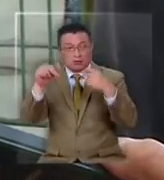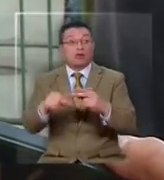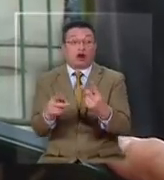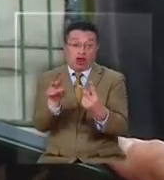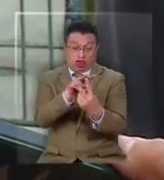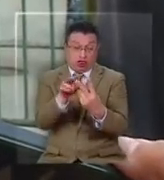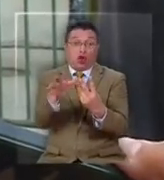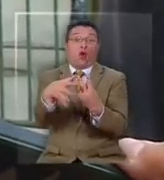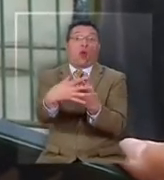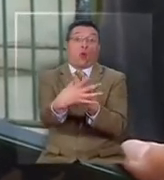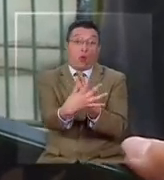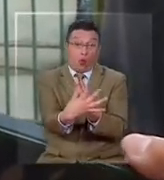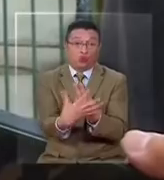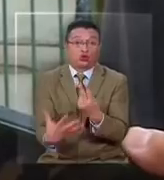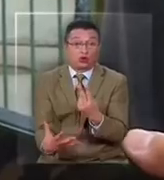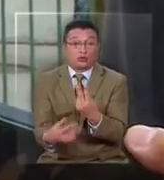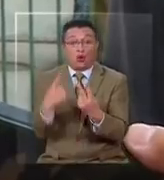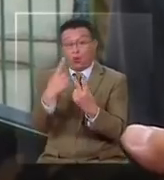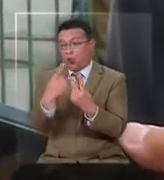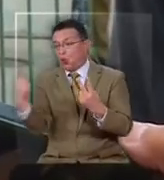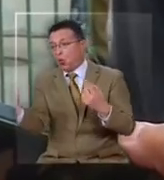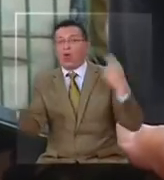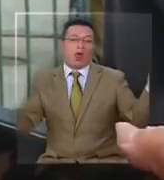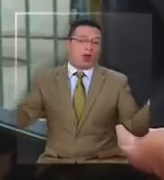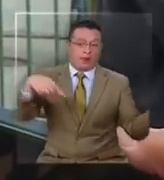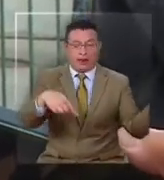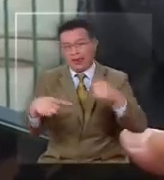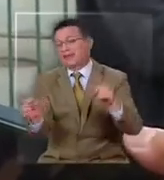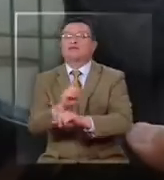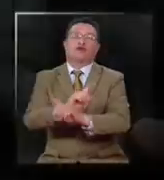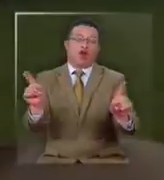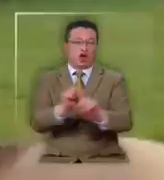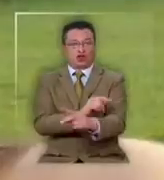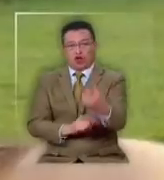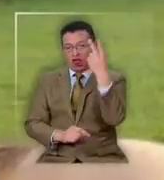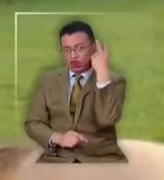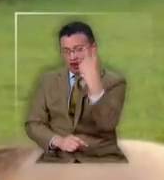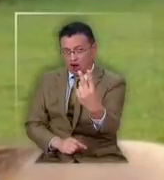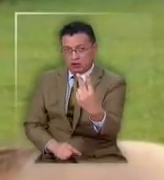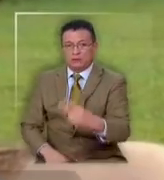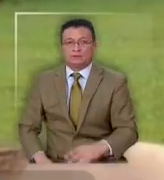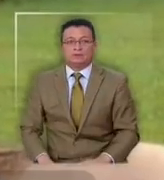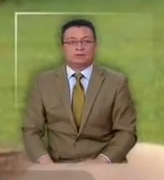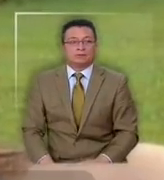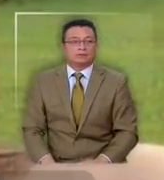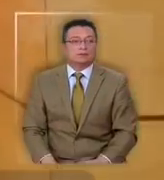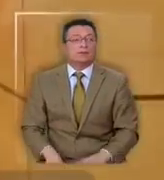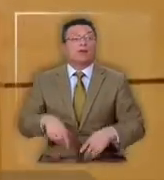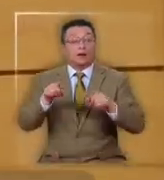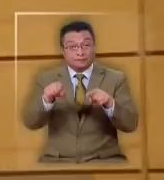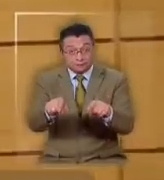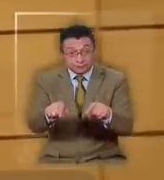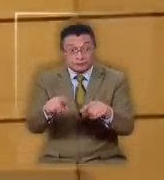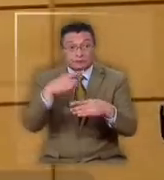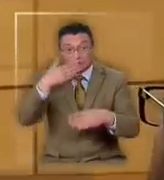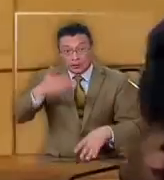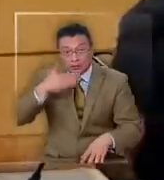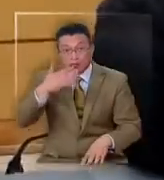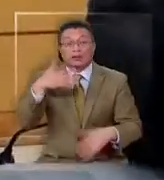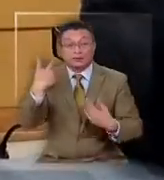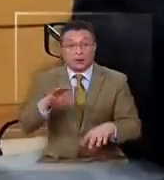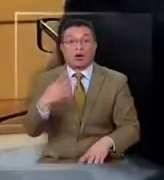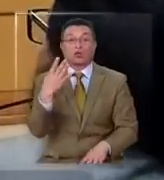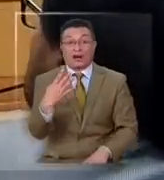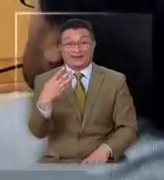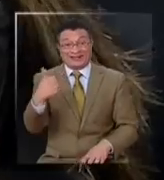dos, así que no estaba uno y que llegó el otro, no, eran los dos. Antecedentes que se suman al testimonio que